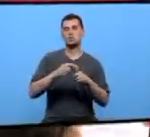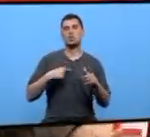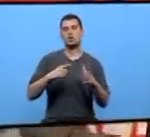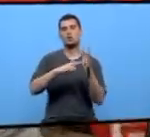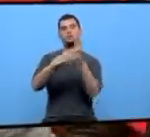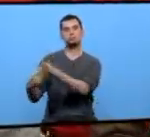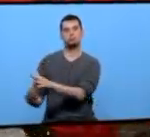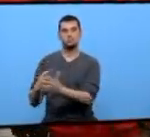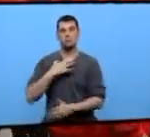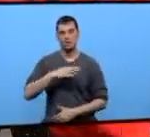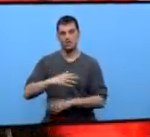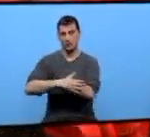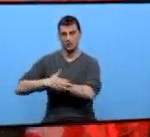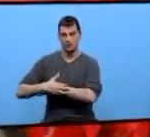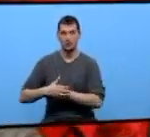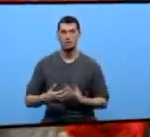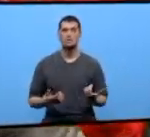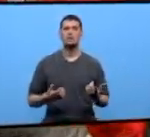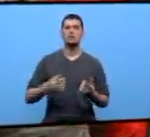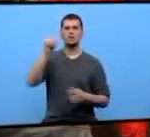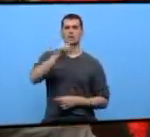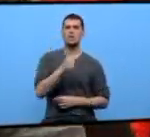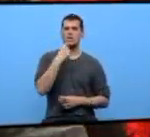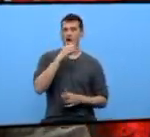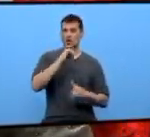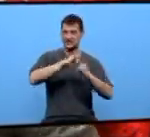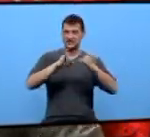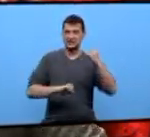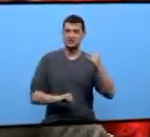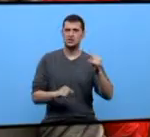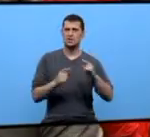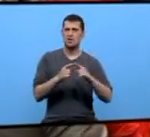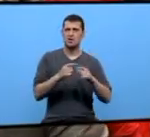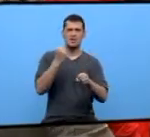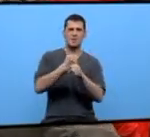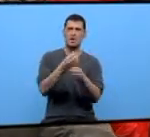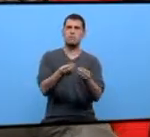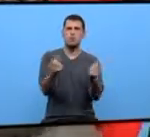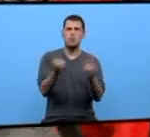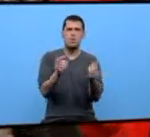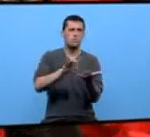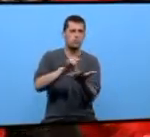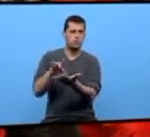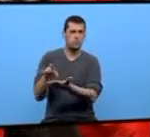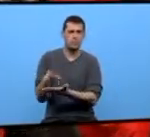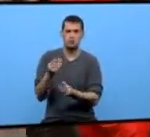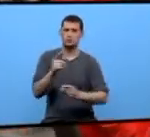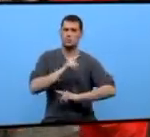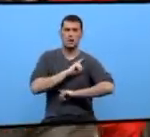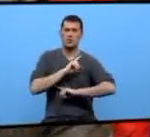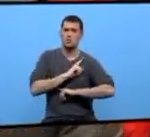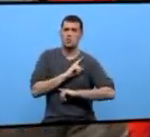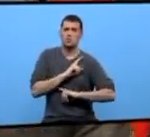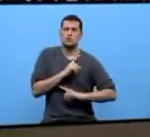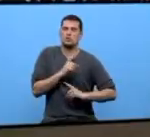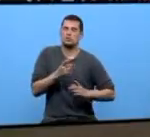O que estamos dicindo é de que na recesión que temos hoxendía, a destrución masiva que temos no posto de traballo e o índice de paro que